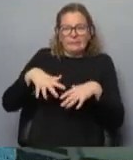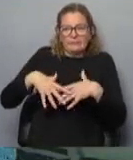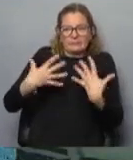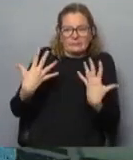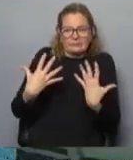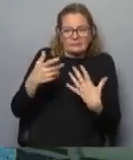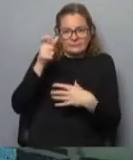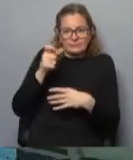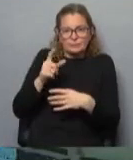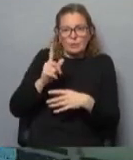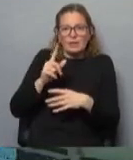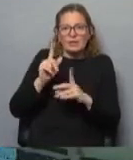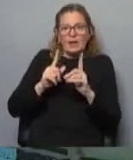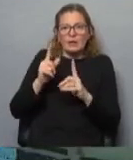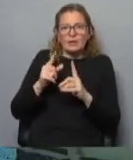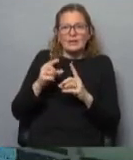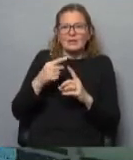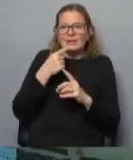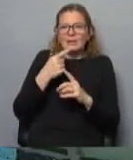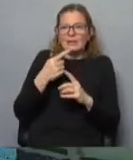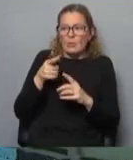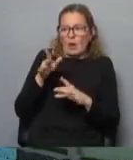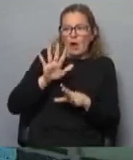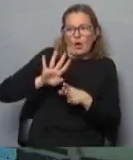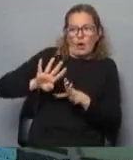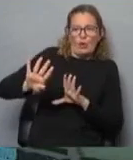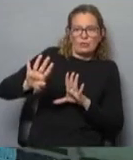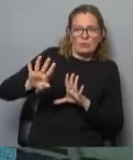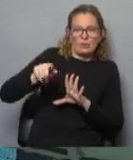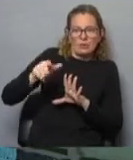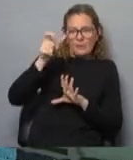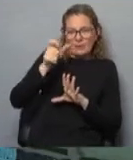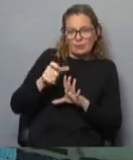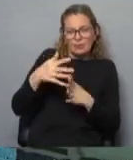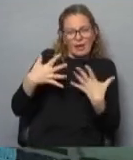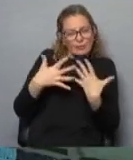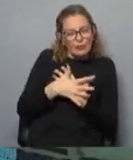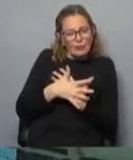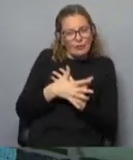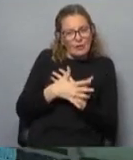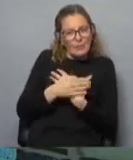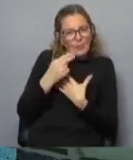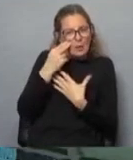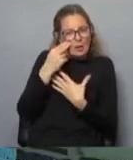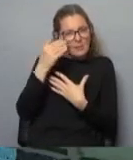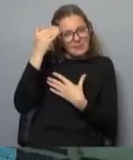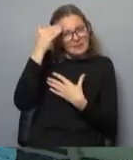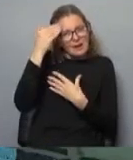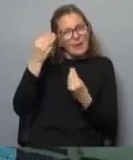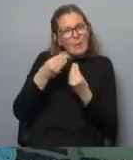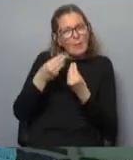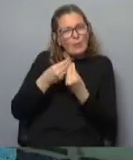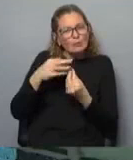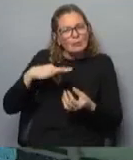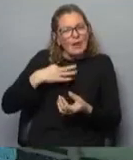no tampoco es una cuestión de generar estima por por las personas que sufren para ser en padecimientos mentales hay muchas cuestiones de